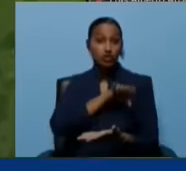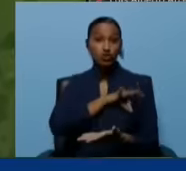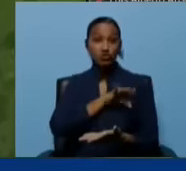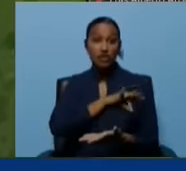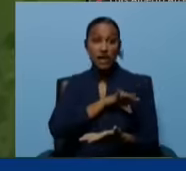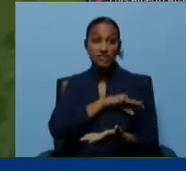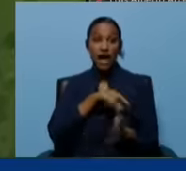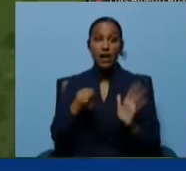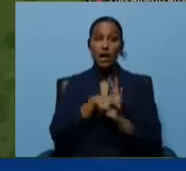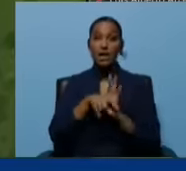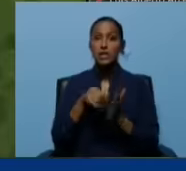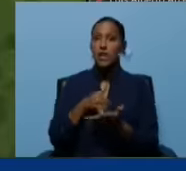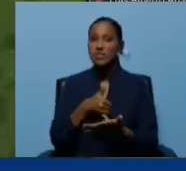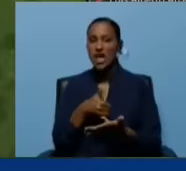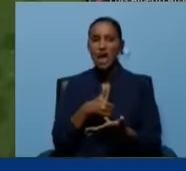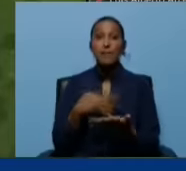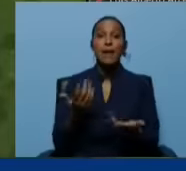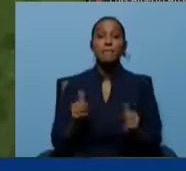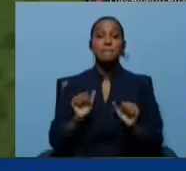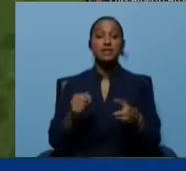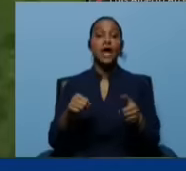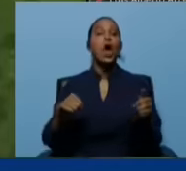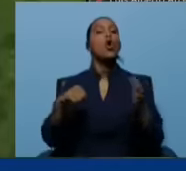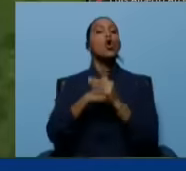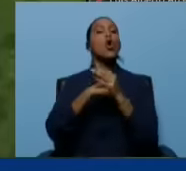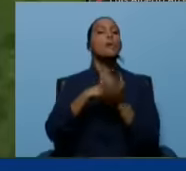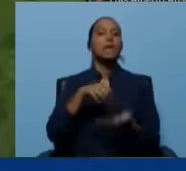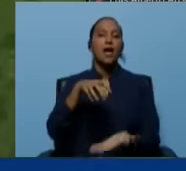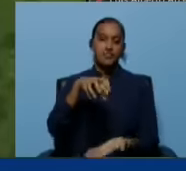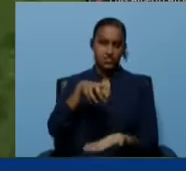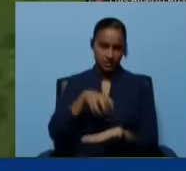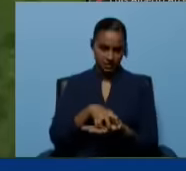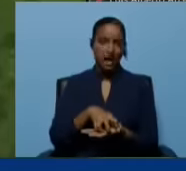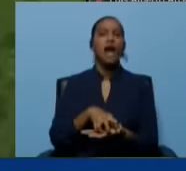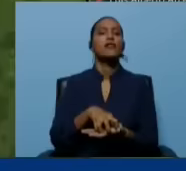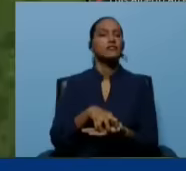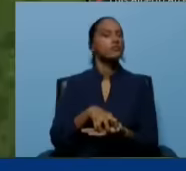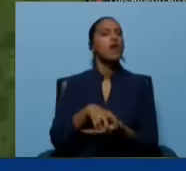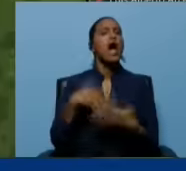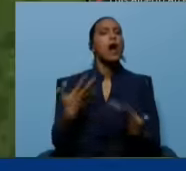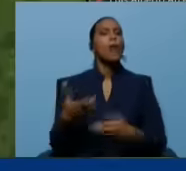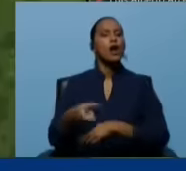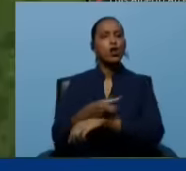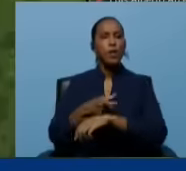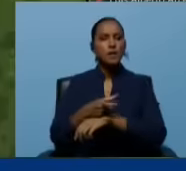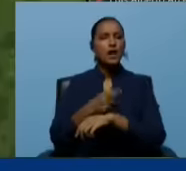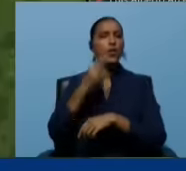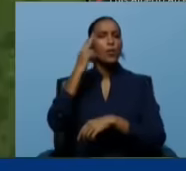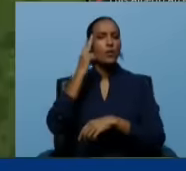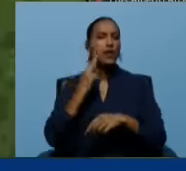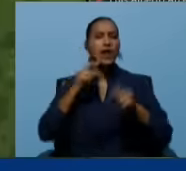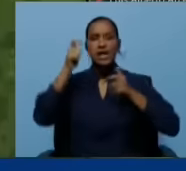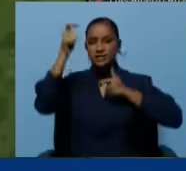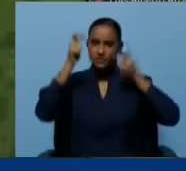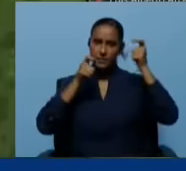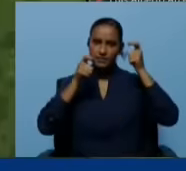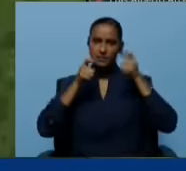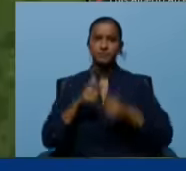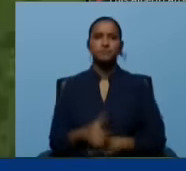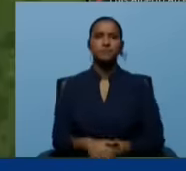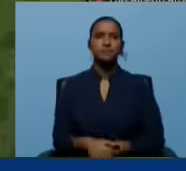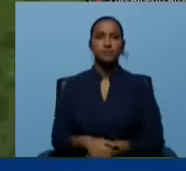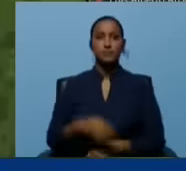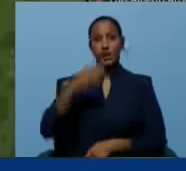golpe e intentar derrocar al legítimo gobierno bolivariano y chavista. Cuba reitera la más